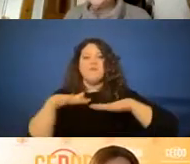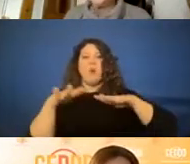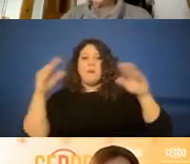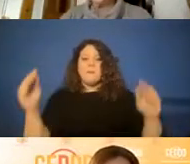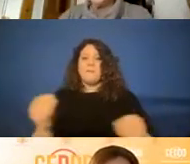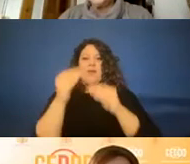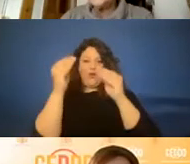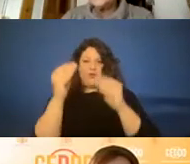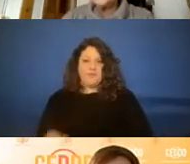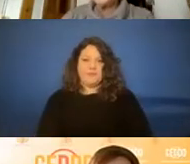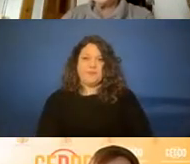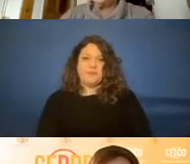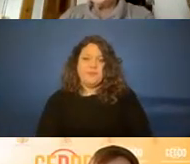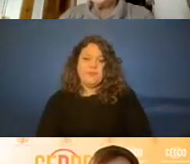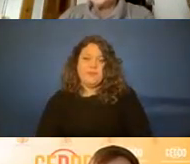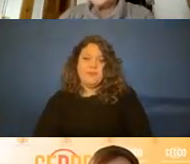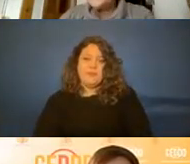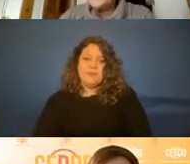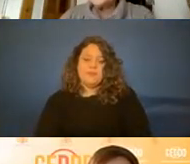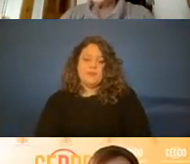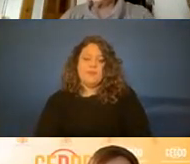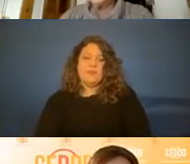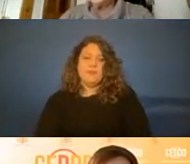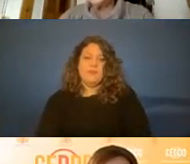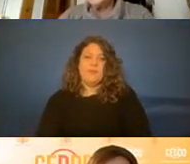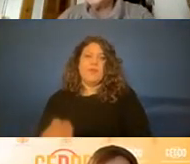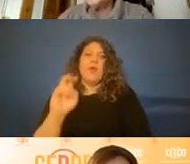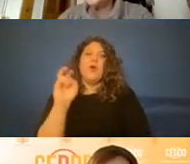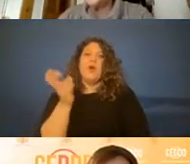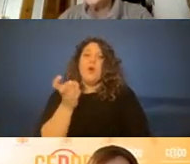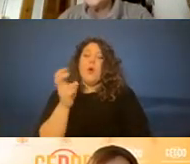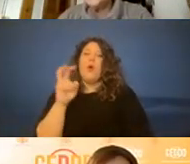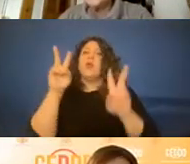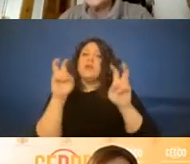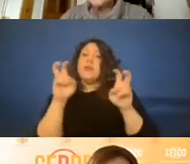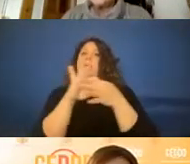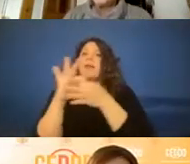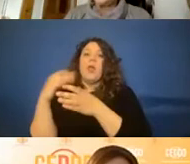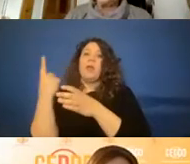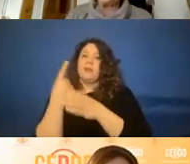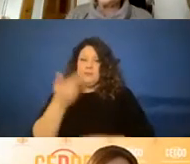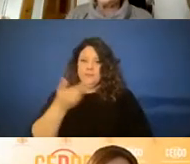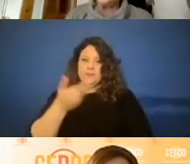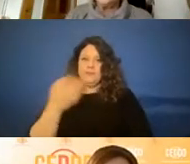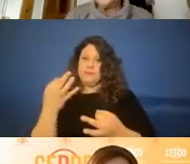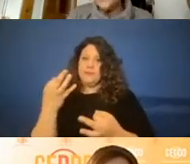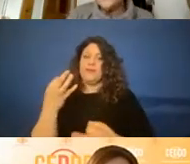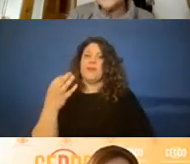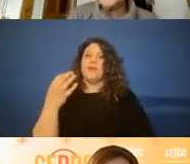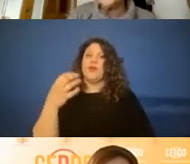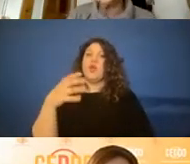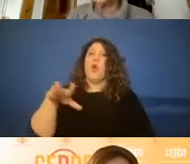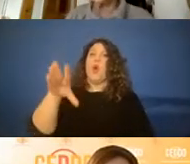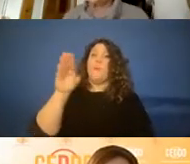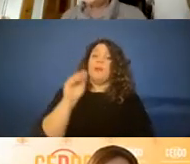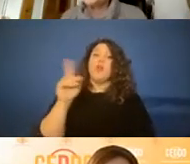el espacio. Hay otro tema que es muy importante en las personas del espectro del autismo, que es la comprensión o la no